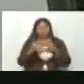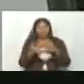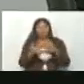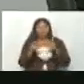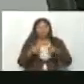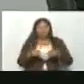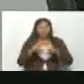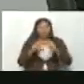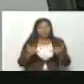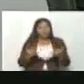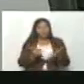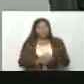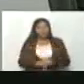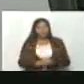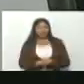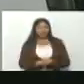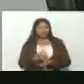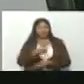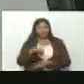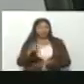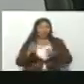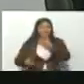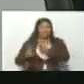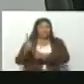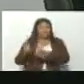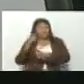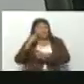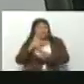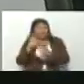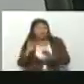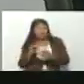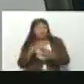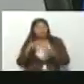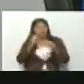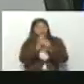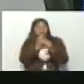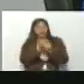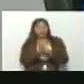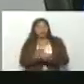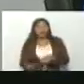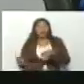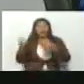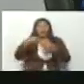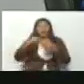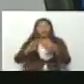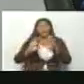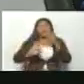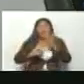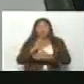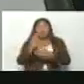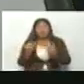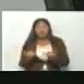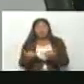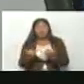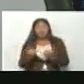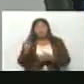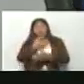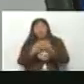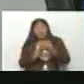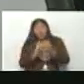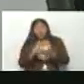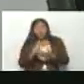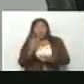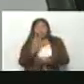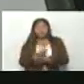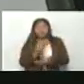de nuestra refinería, pero lo que tiene que ver en materia laboral como miembro de la federación y miembro del sindicato petrolero del Estado